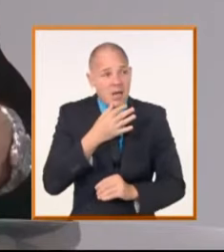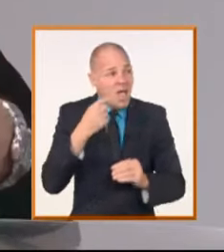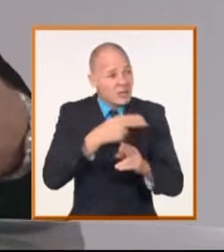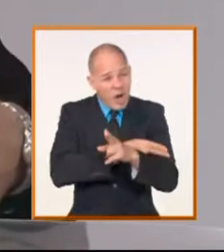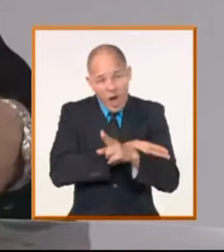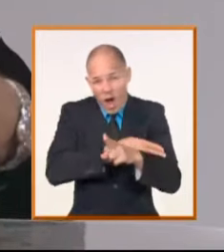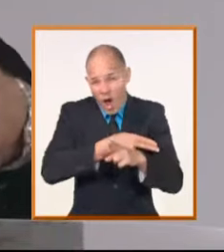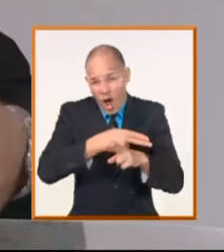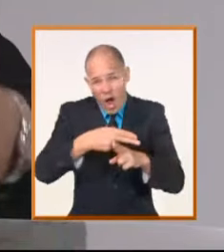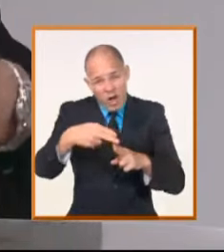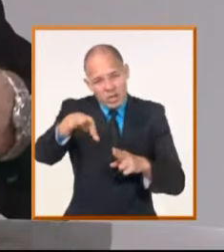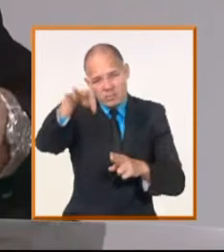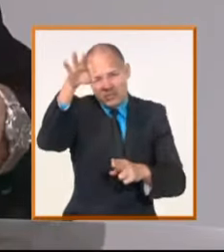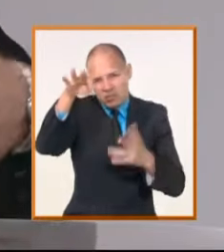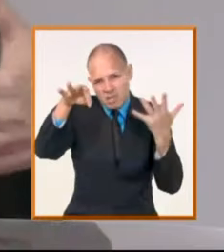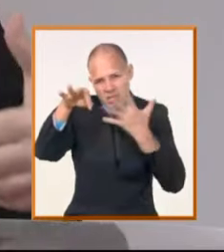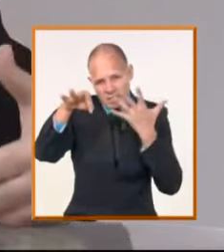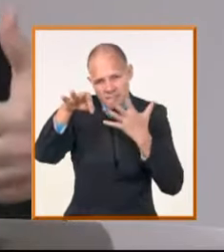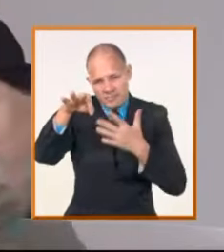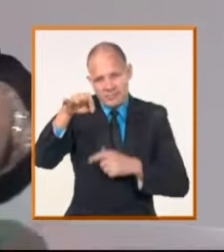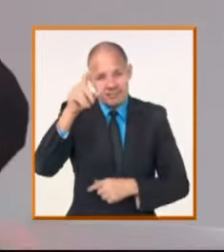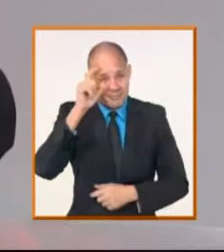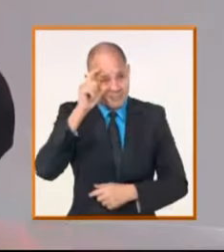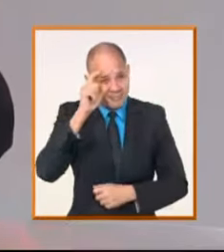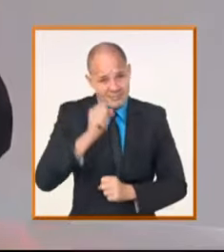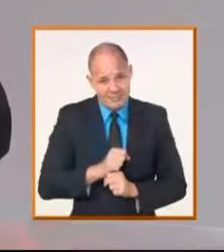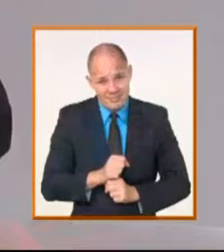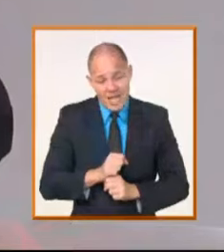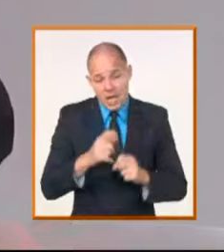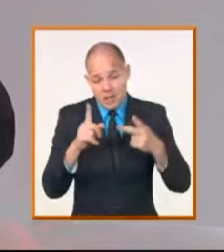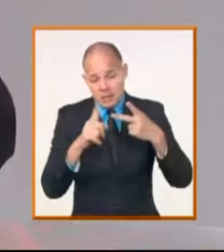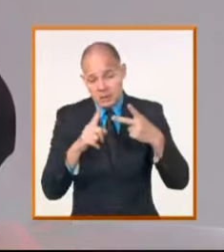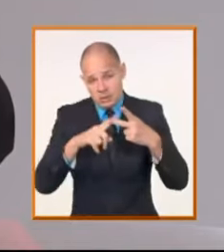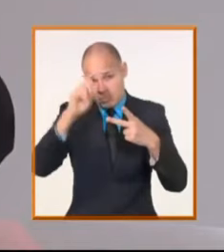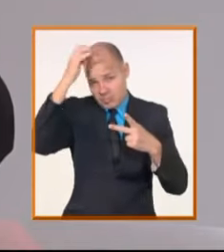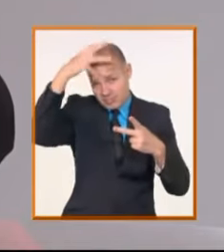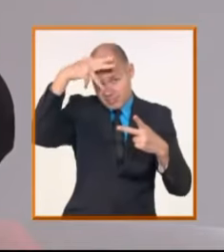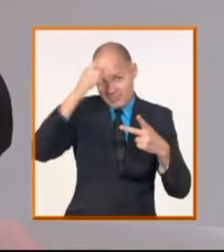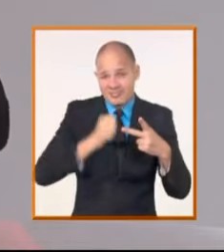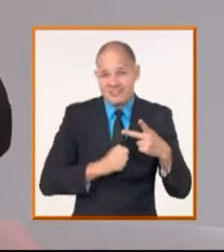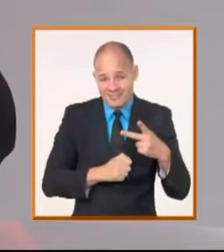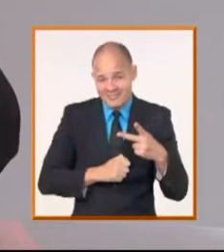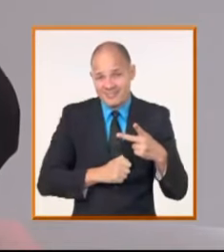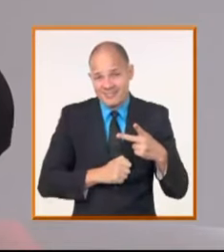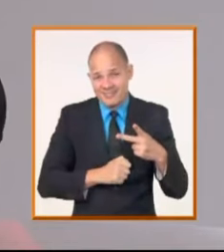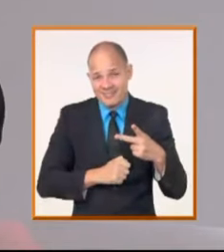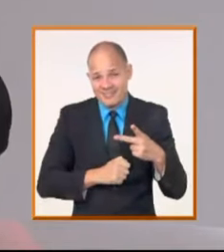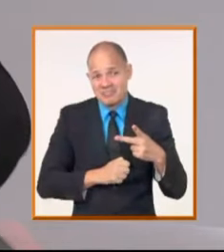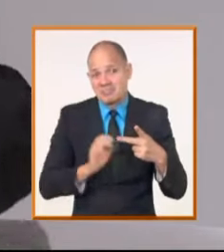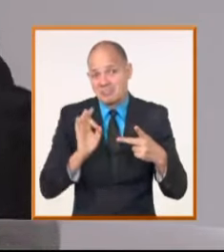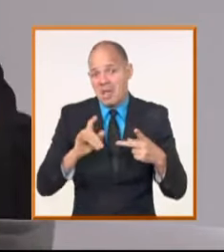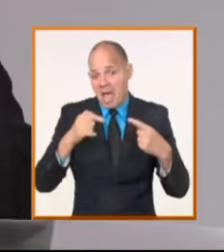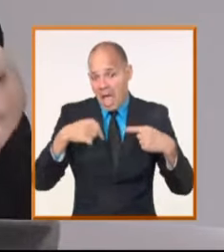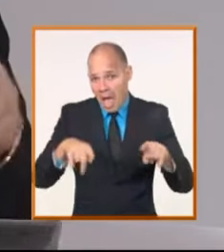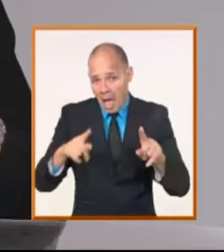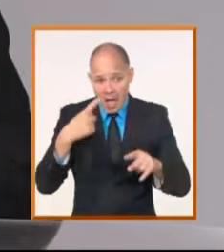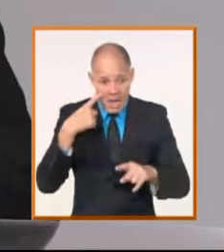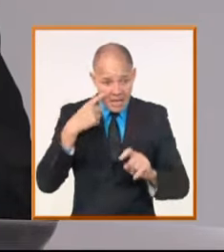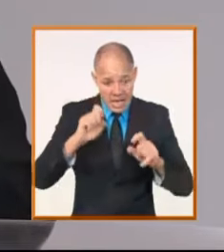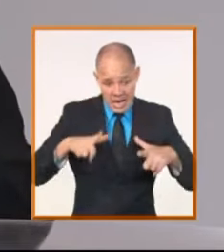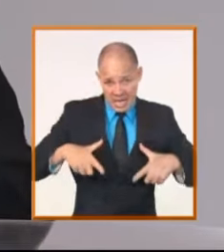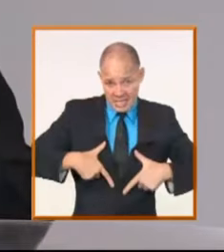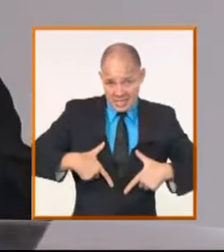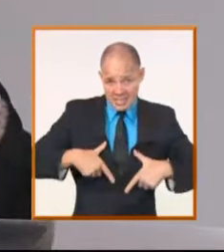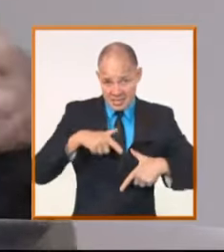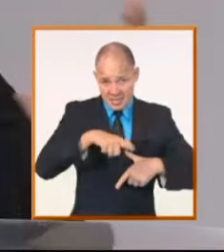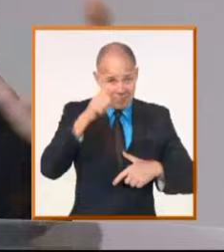provienen de los dos partidos son las dos figuras de más edad que son o van a ser candidatos de los partidos mayores de cara a esas elecciones, lo cual es